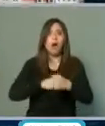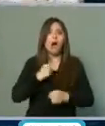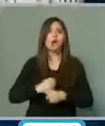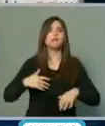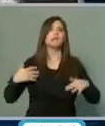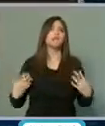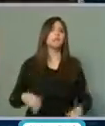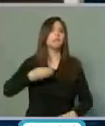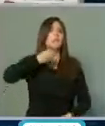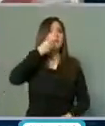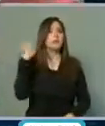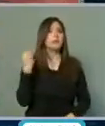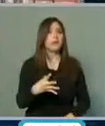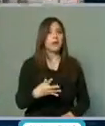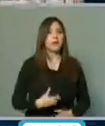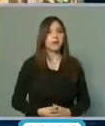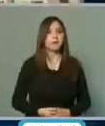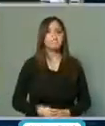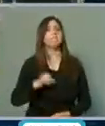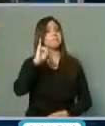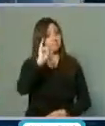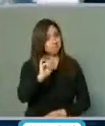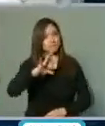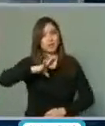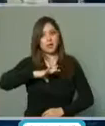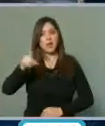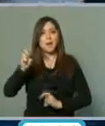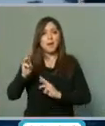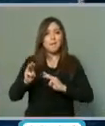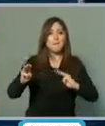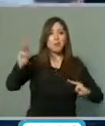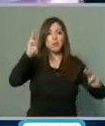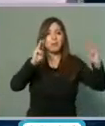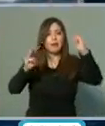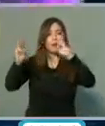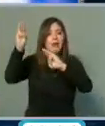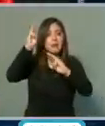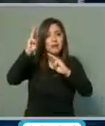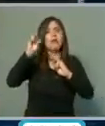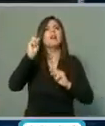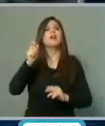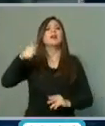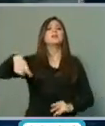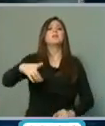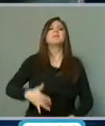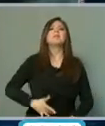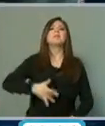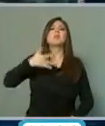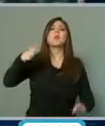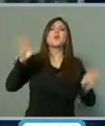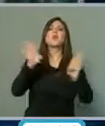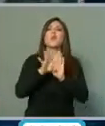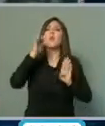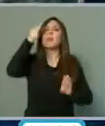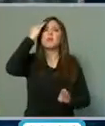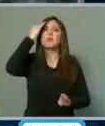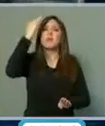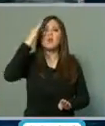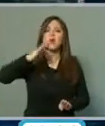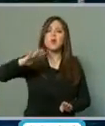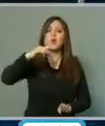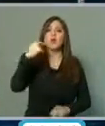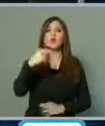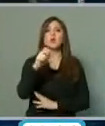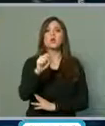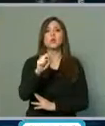qué. Hay montañas de Cáucaso que están pegaditos. El clima de la ciudad de Sochi es el clima